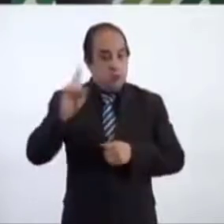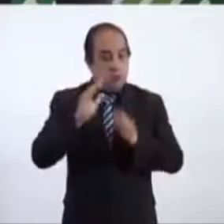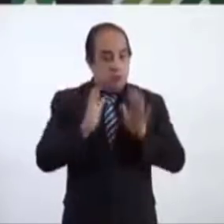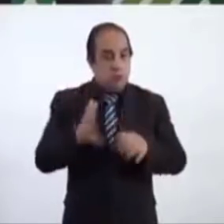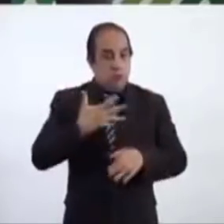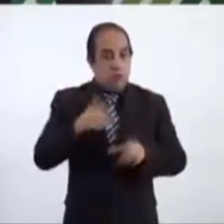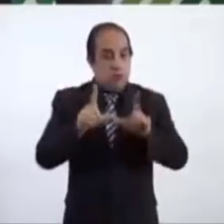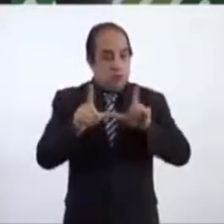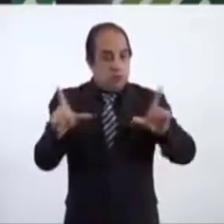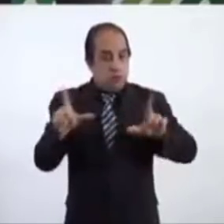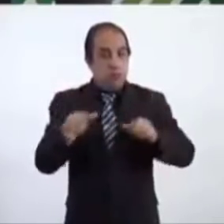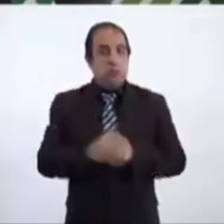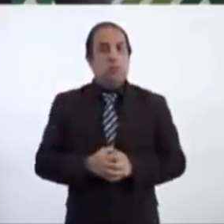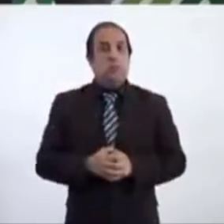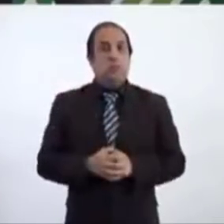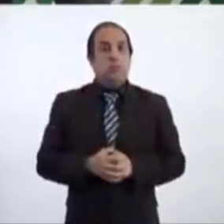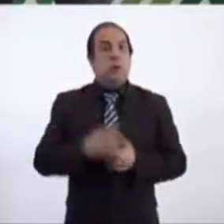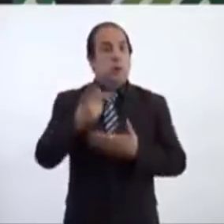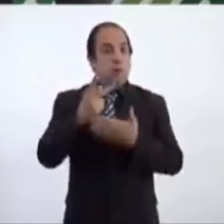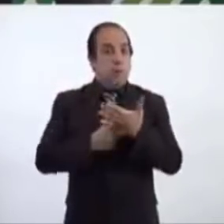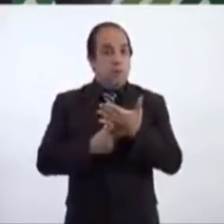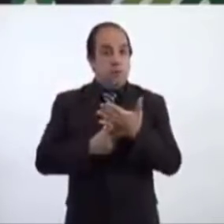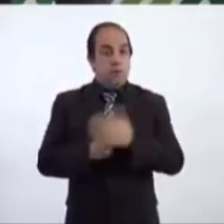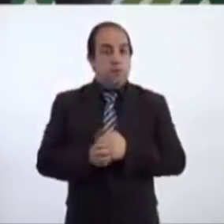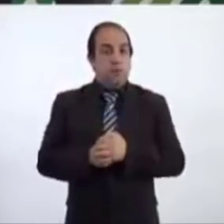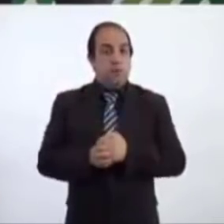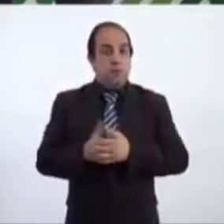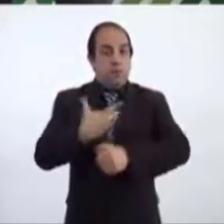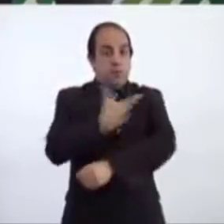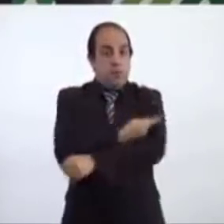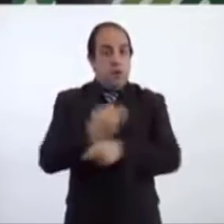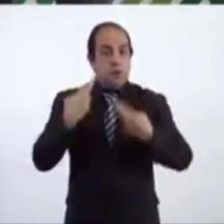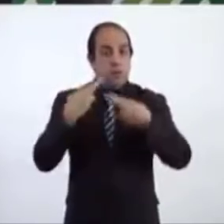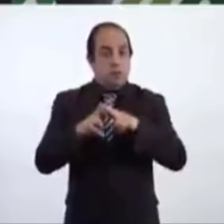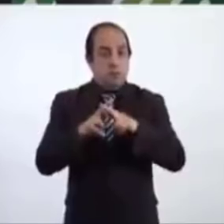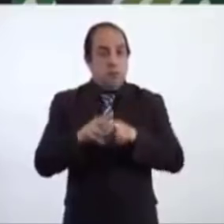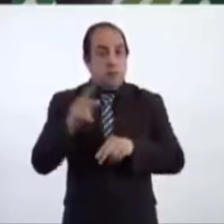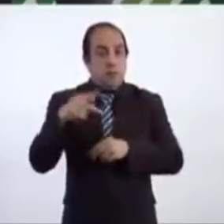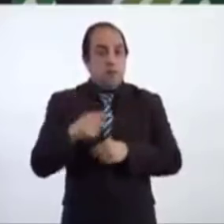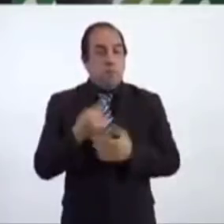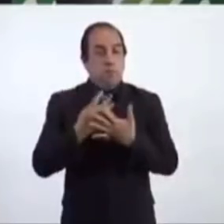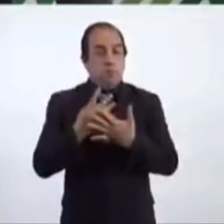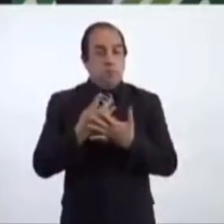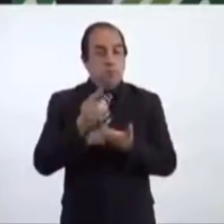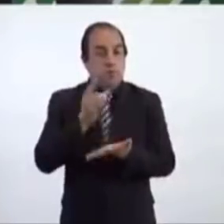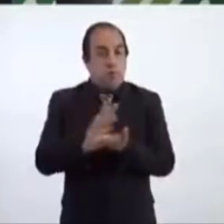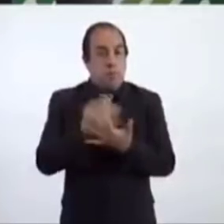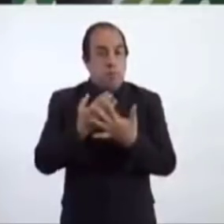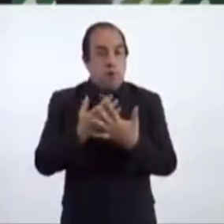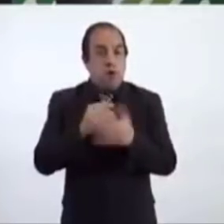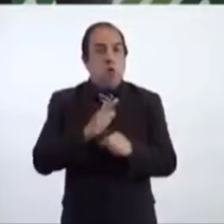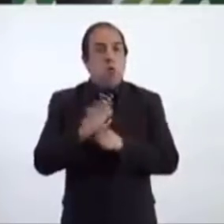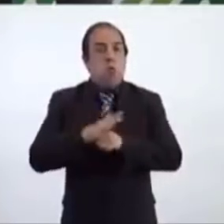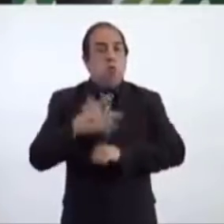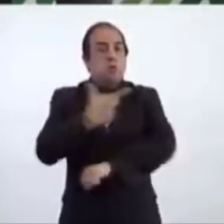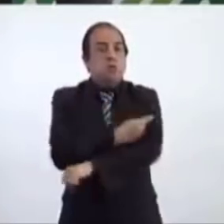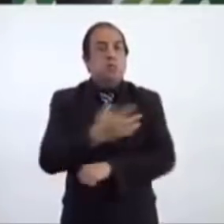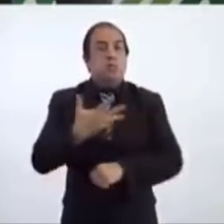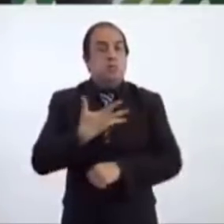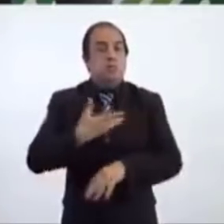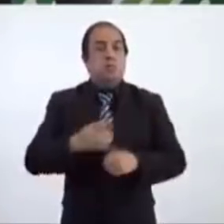tiene listo pues este plan para vacunar a docentes. Ya solo esperan que les indiquen qué biológico